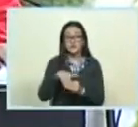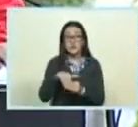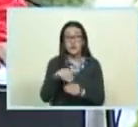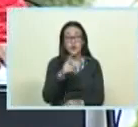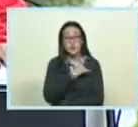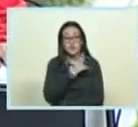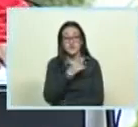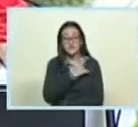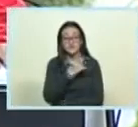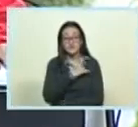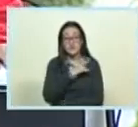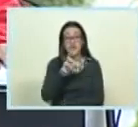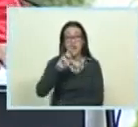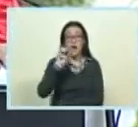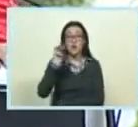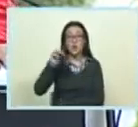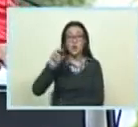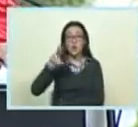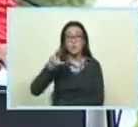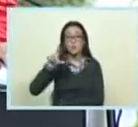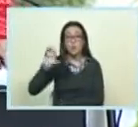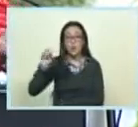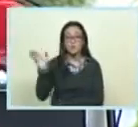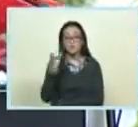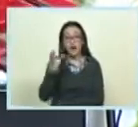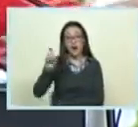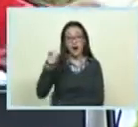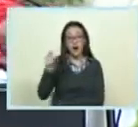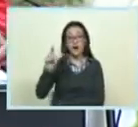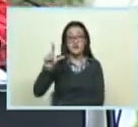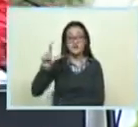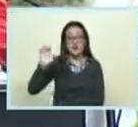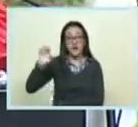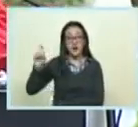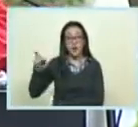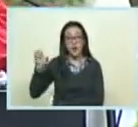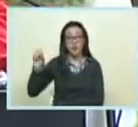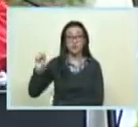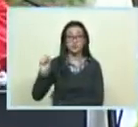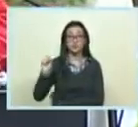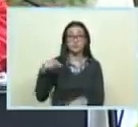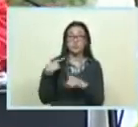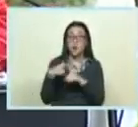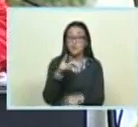la Universidad Rómulo Gallegos el día de ayer y en la Universidad